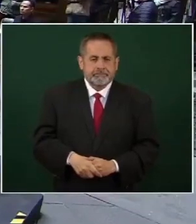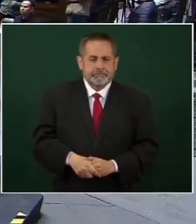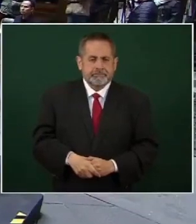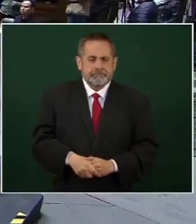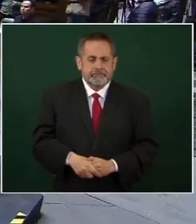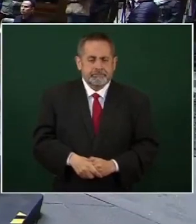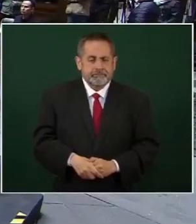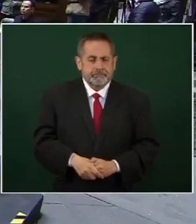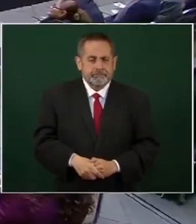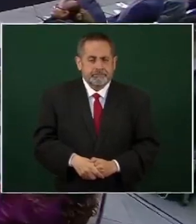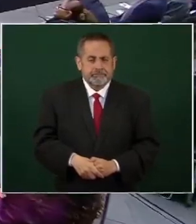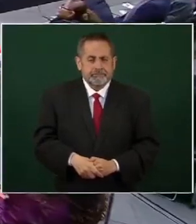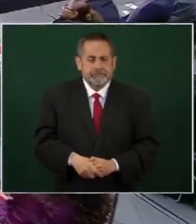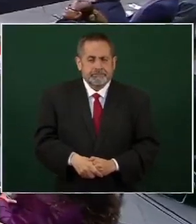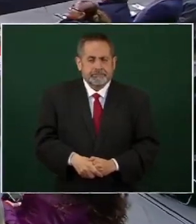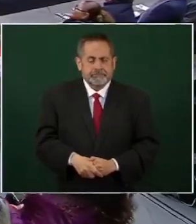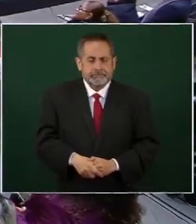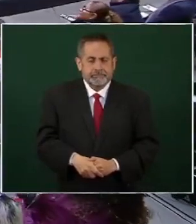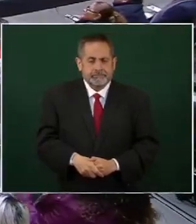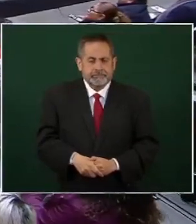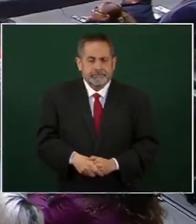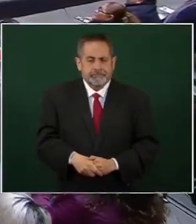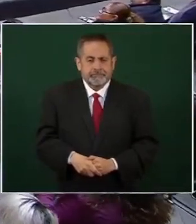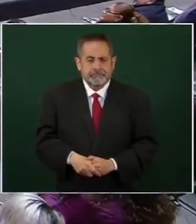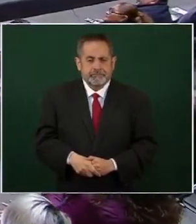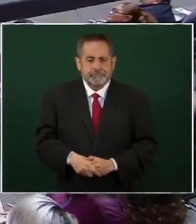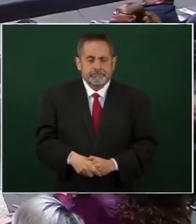Fracción séptima del tercero